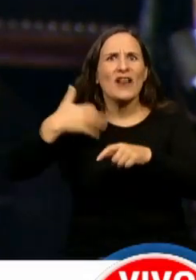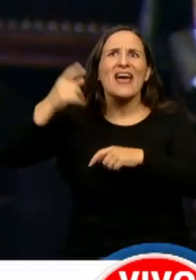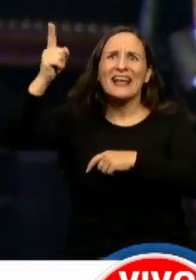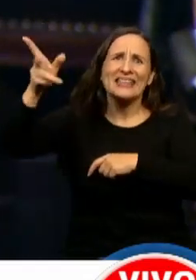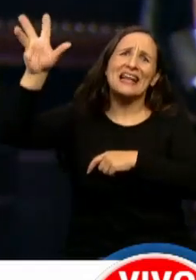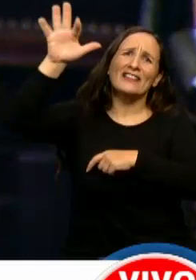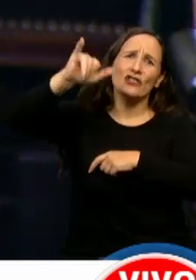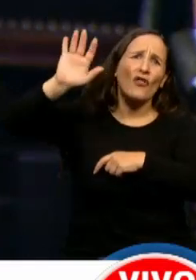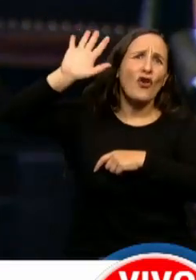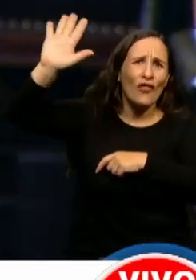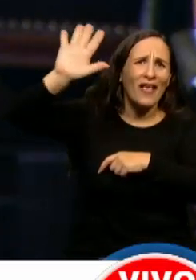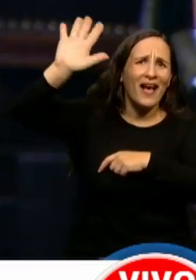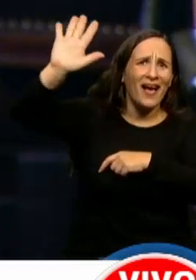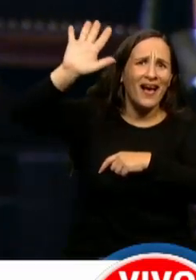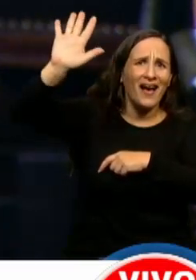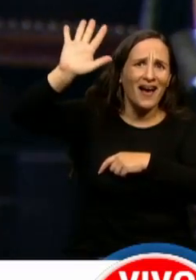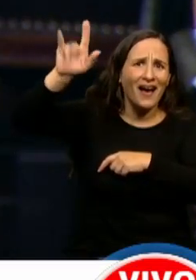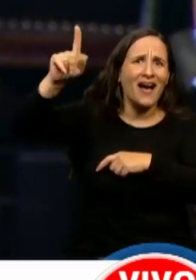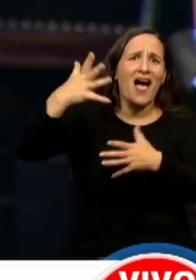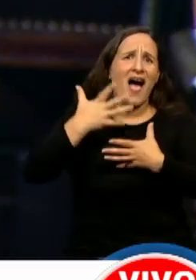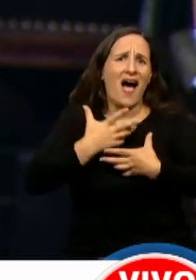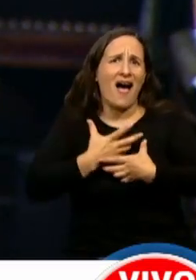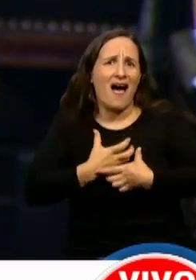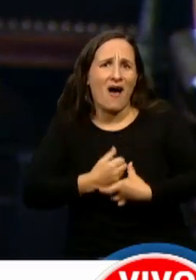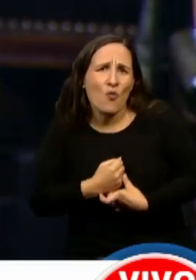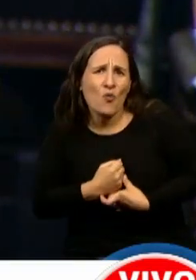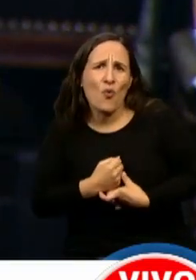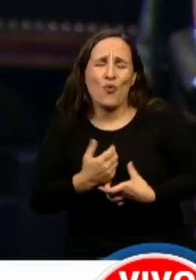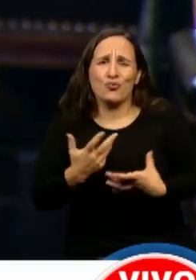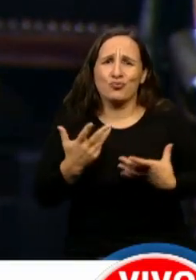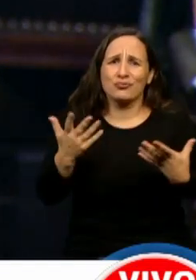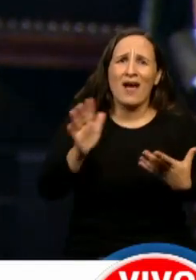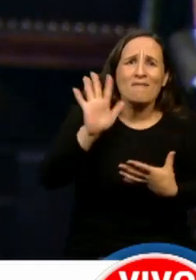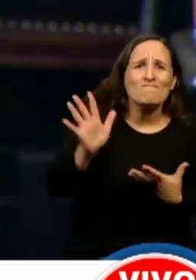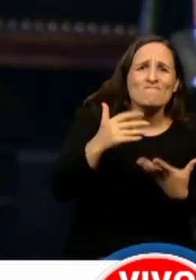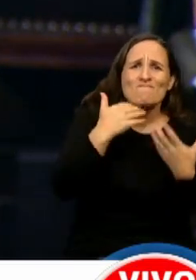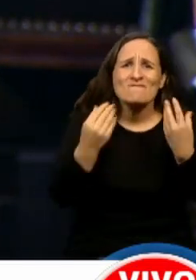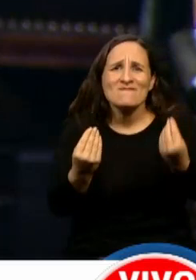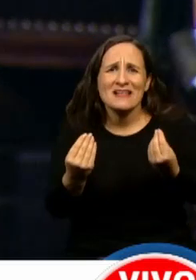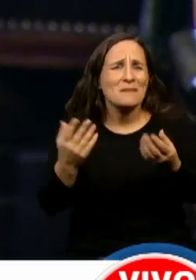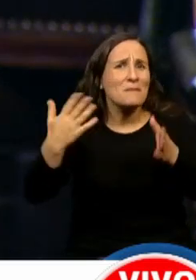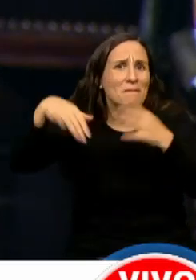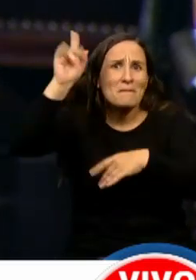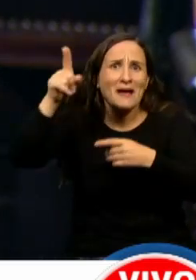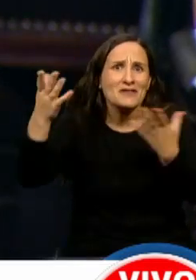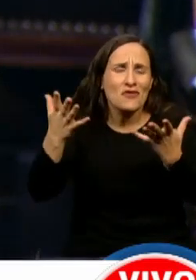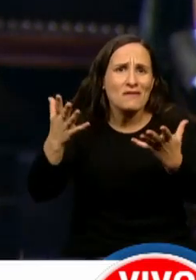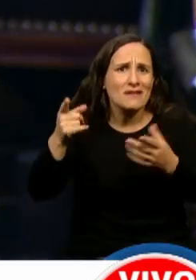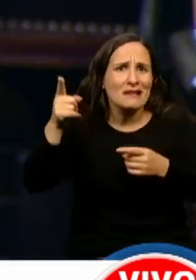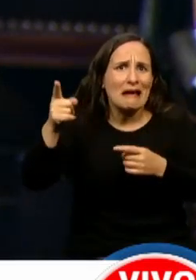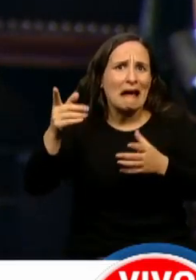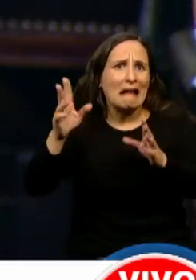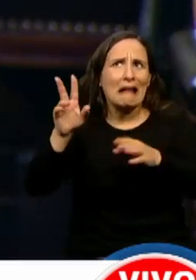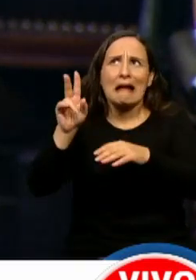día a día, quedan varados con la angustia, con la incertidumbre, en muchos casos estando comprometida